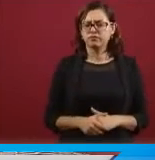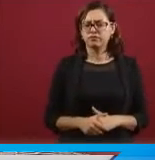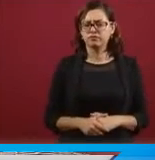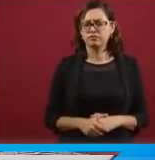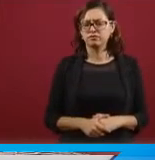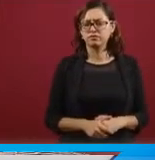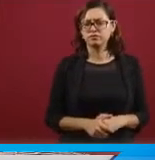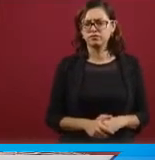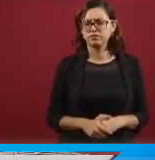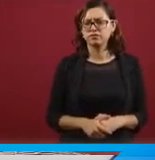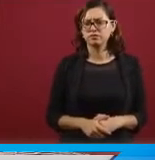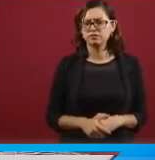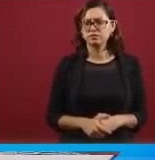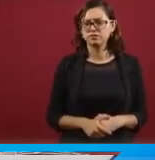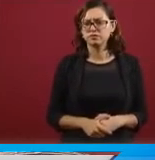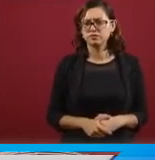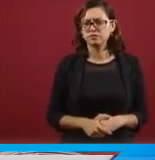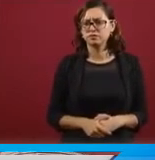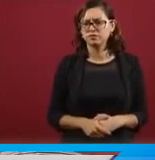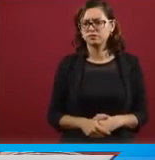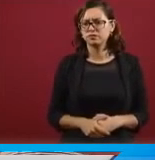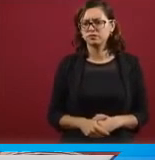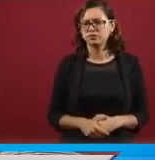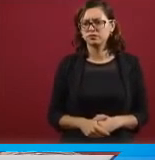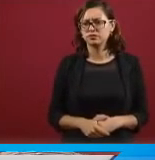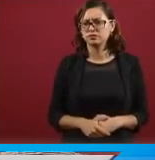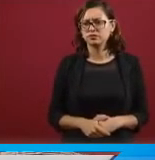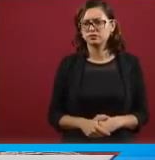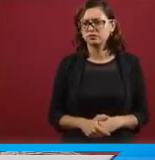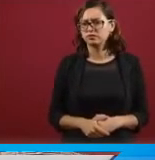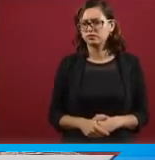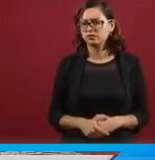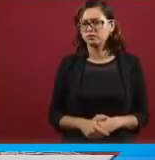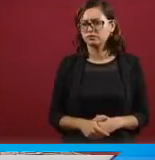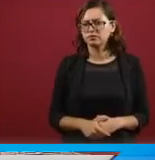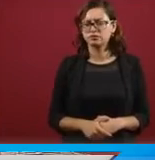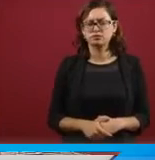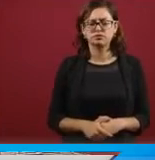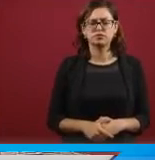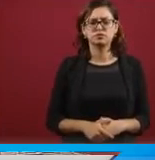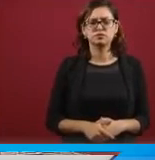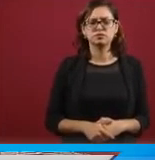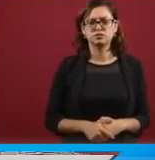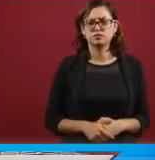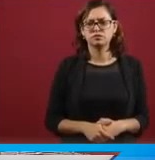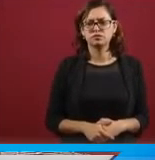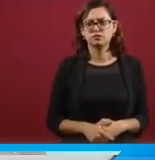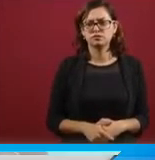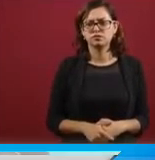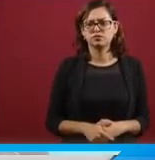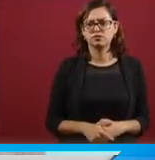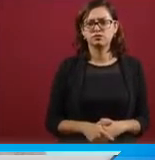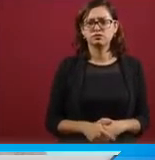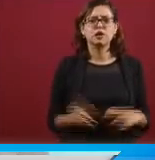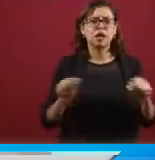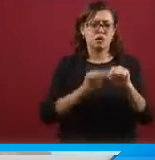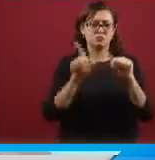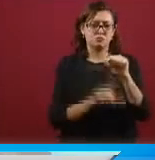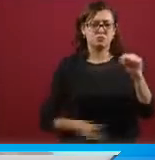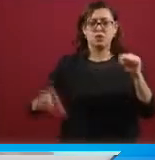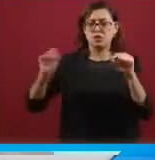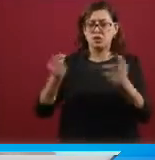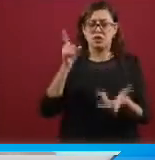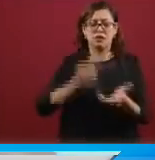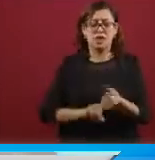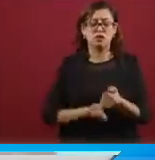crecimiento. De la misma manera, carecen de capacitación y asesoría, que es lo que se pretende solucionar. Los créditos que se están otorgando no tienen una tasa